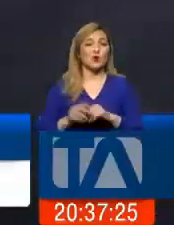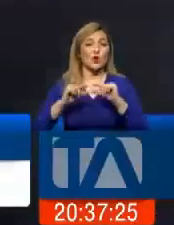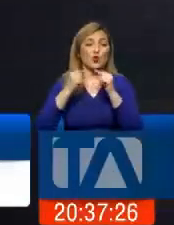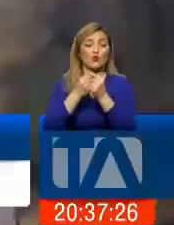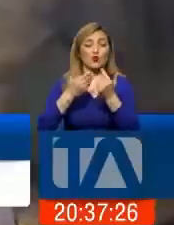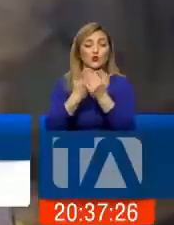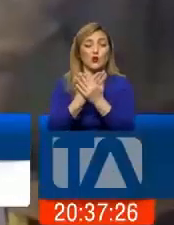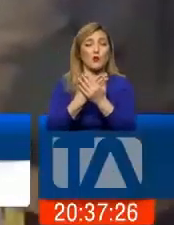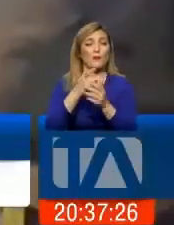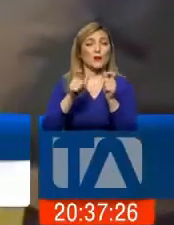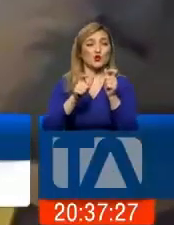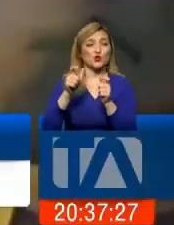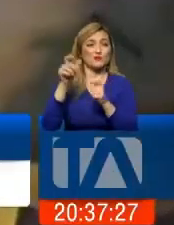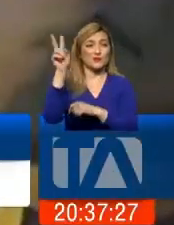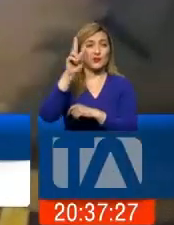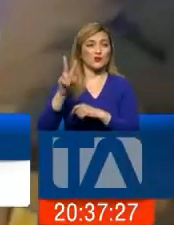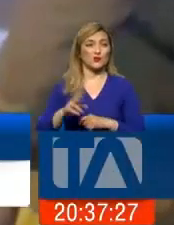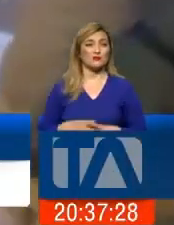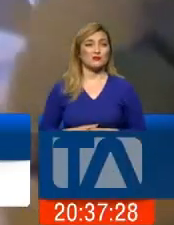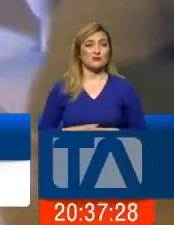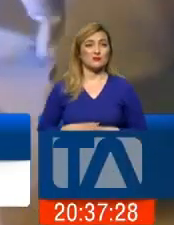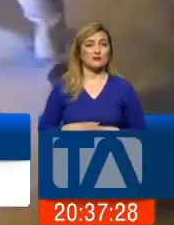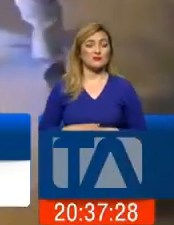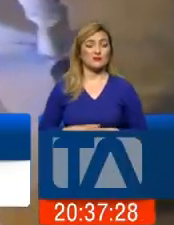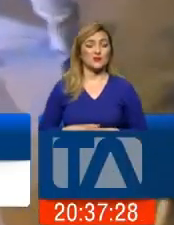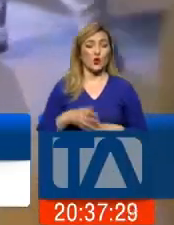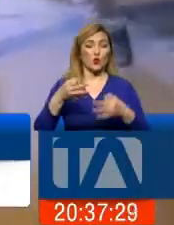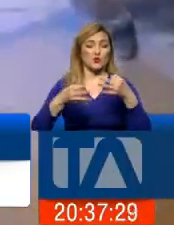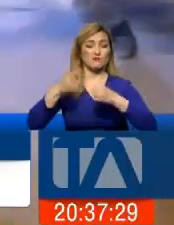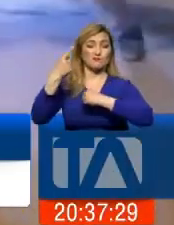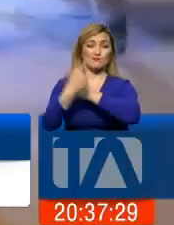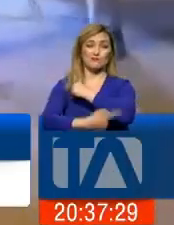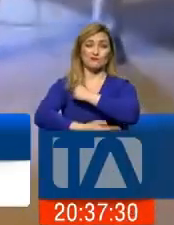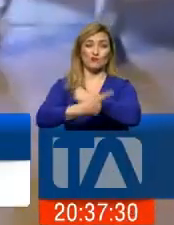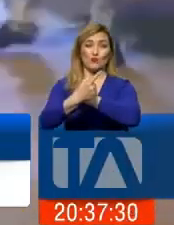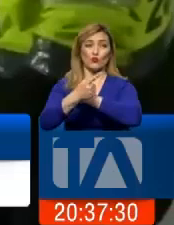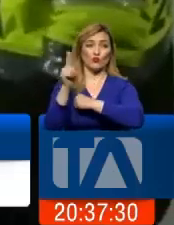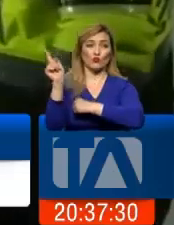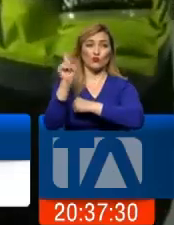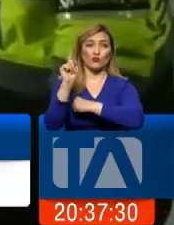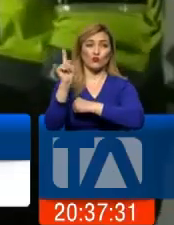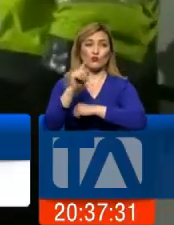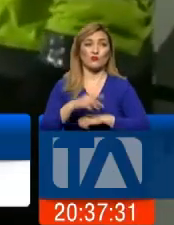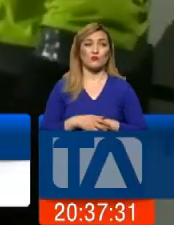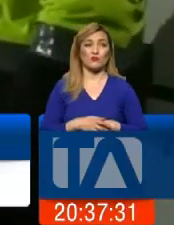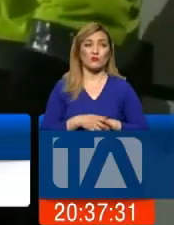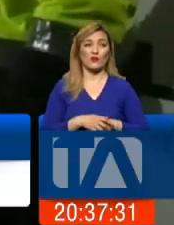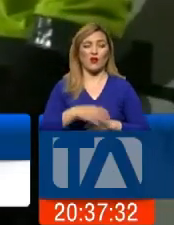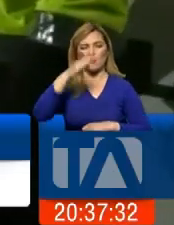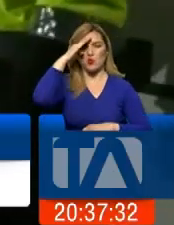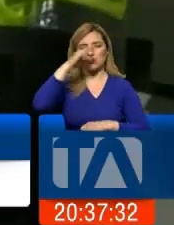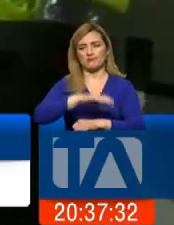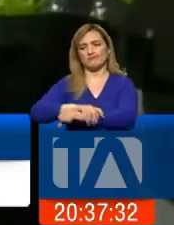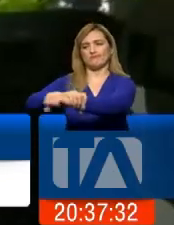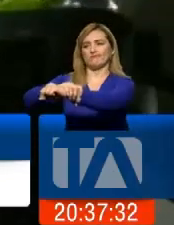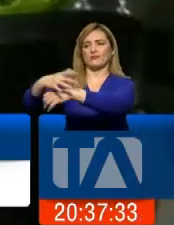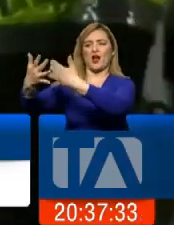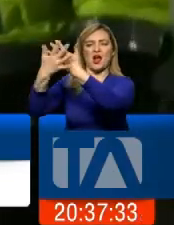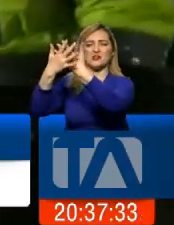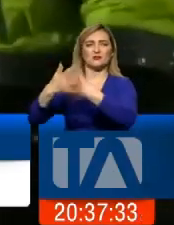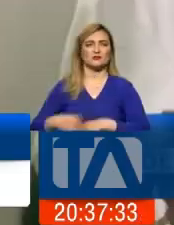de migrantes. Y en esta ocasión no lo sometieron a la justicia ancestral como días atrás y lo pusieron a manos de las